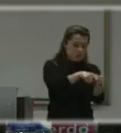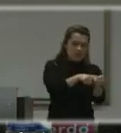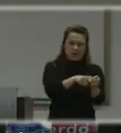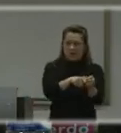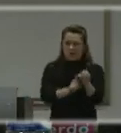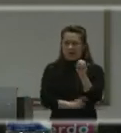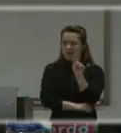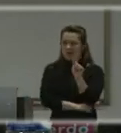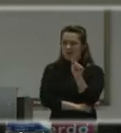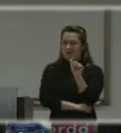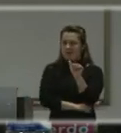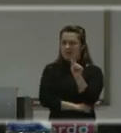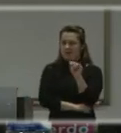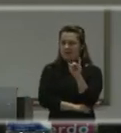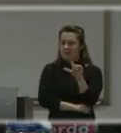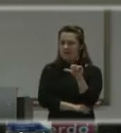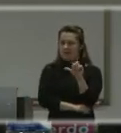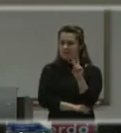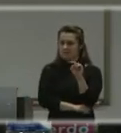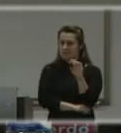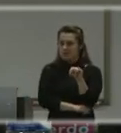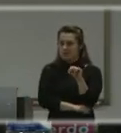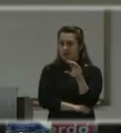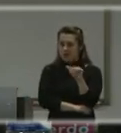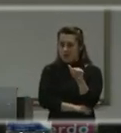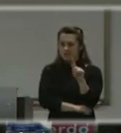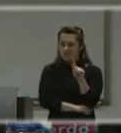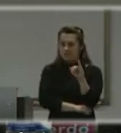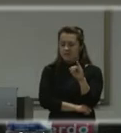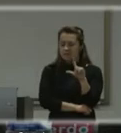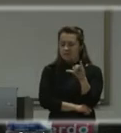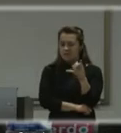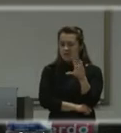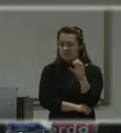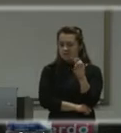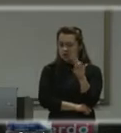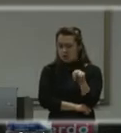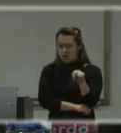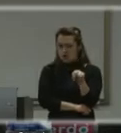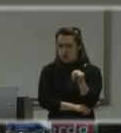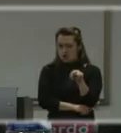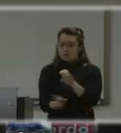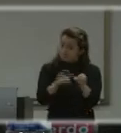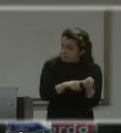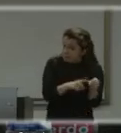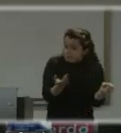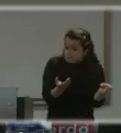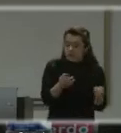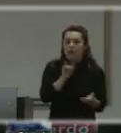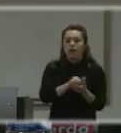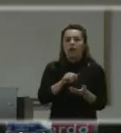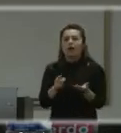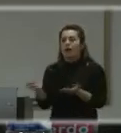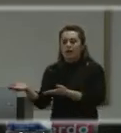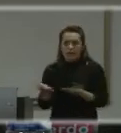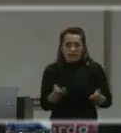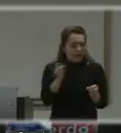afiliación, en eso quiero ser muy claro. Y entonces las personas con discapacidad, tanto psicosocial como intelectual, están